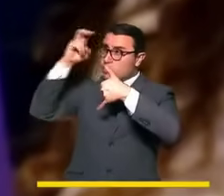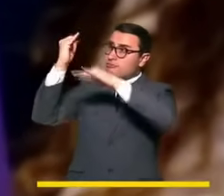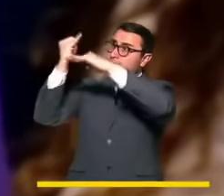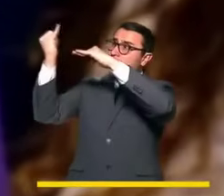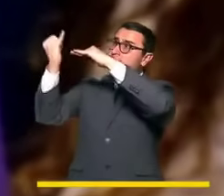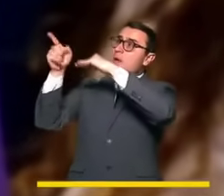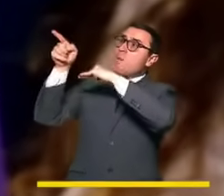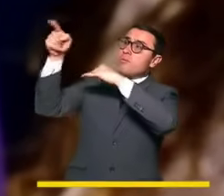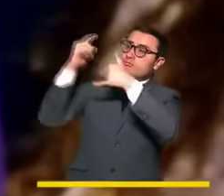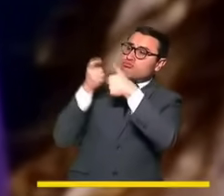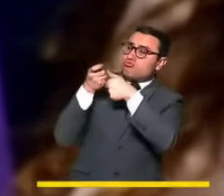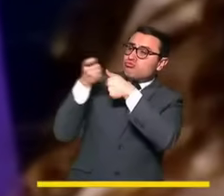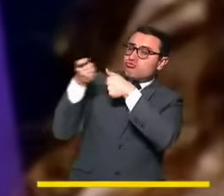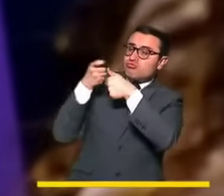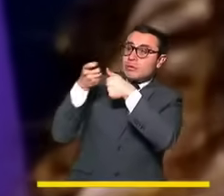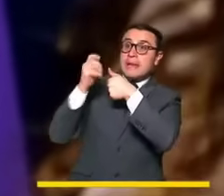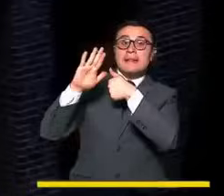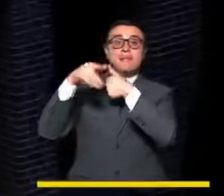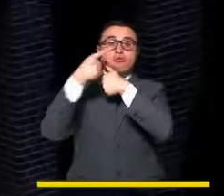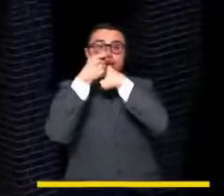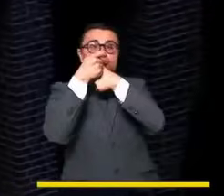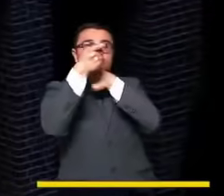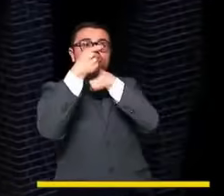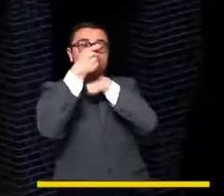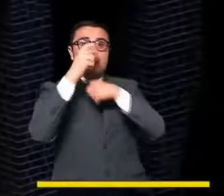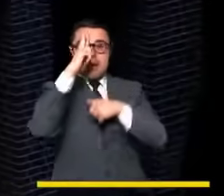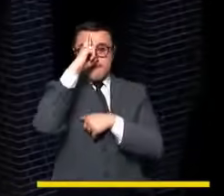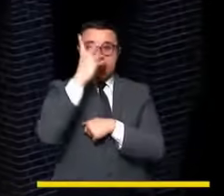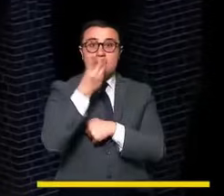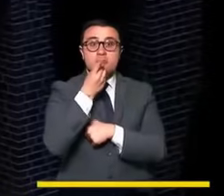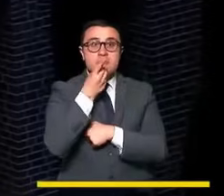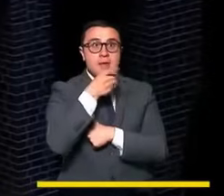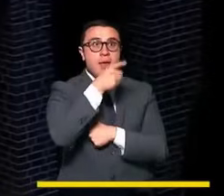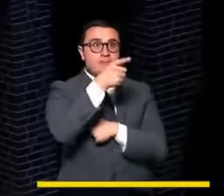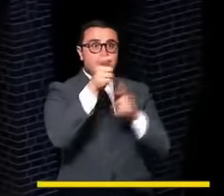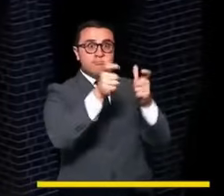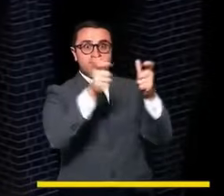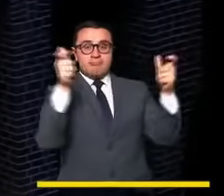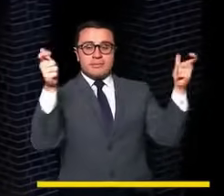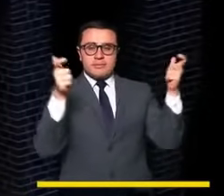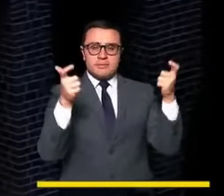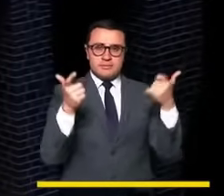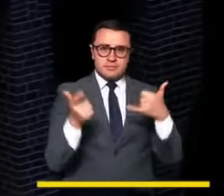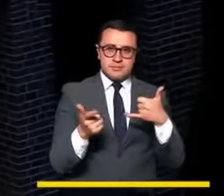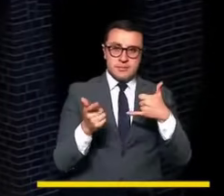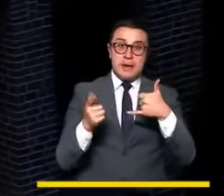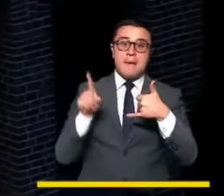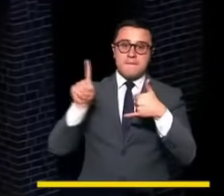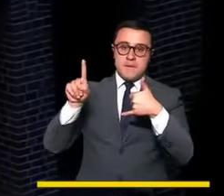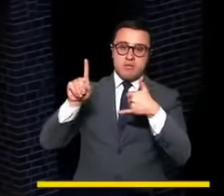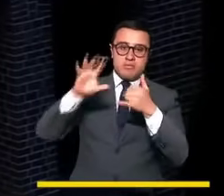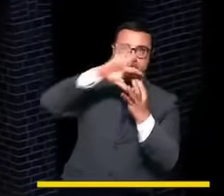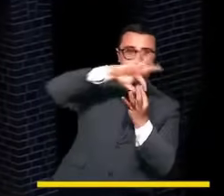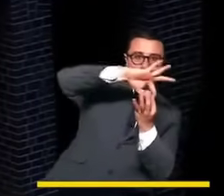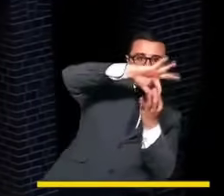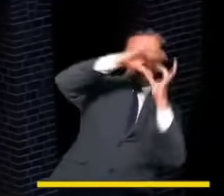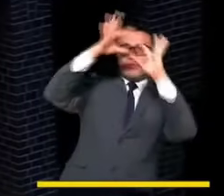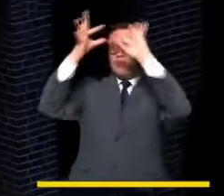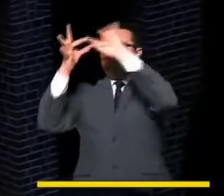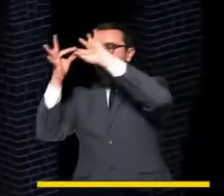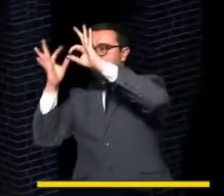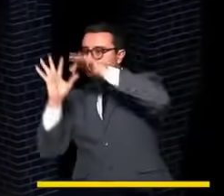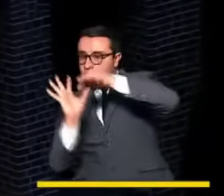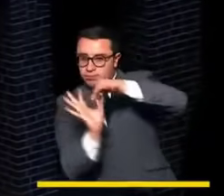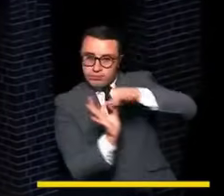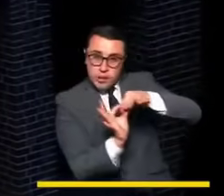está República Dominicana, que es una potencia turística. Si ese círculo se recorre, podría ampliarse